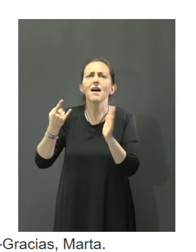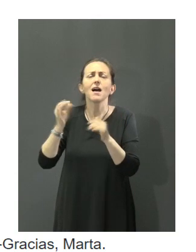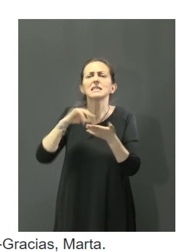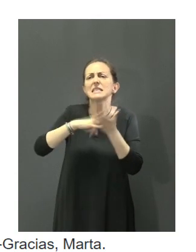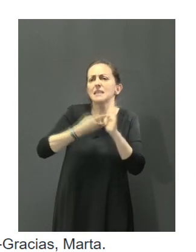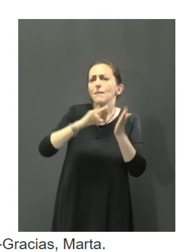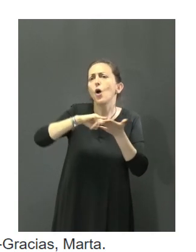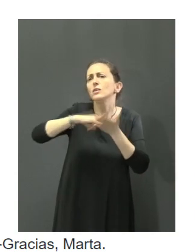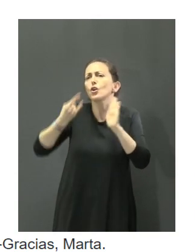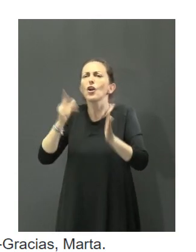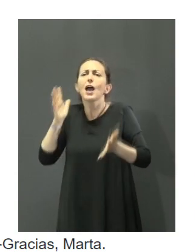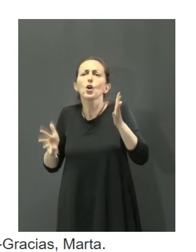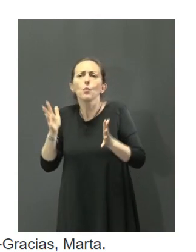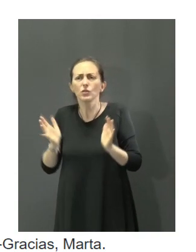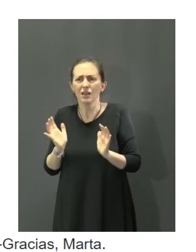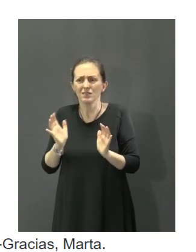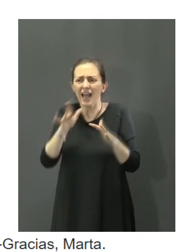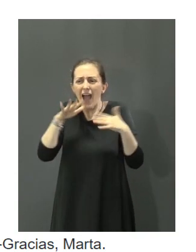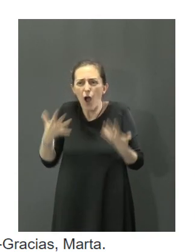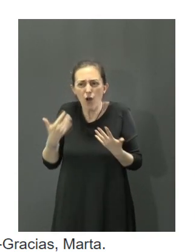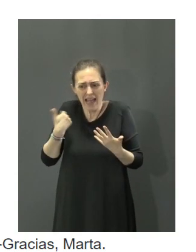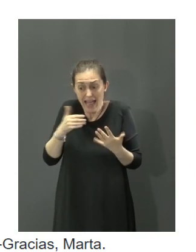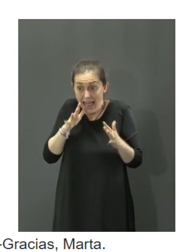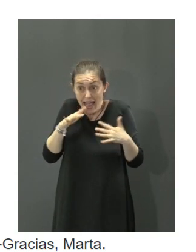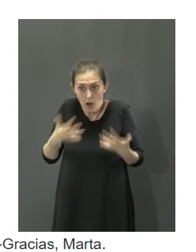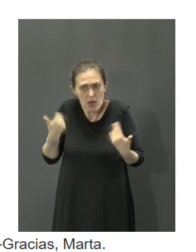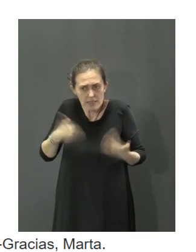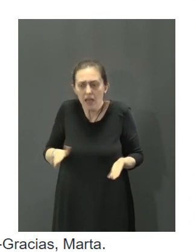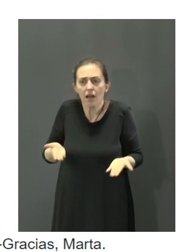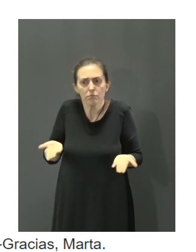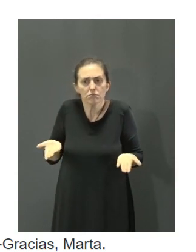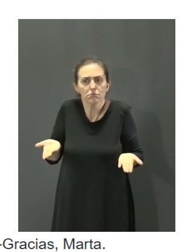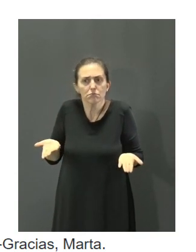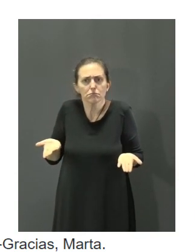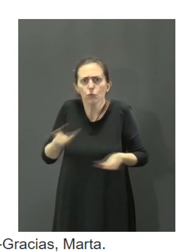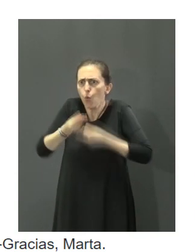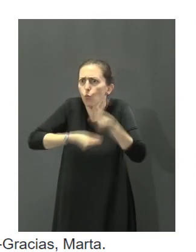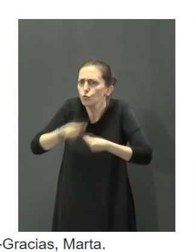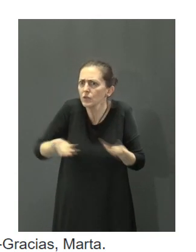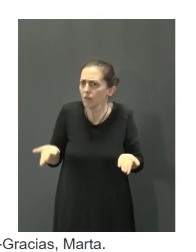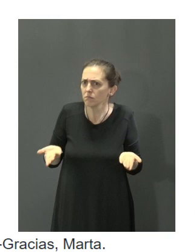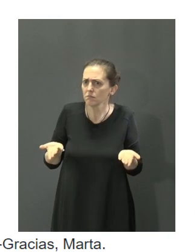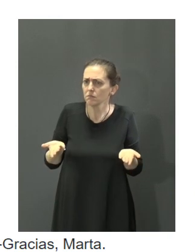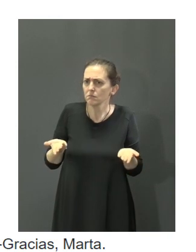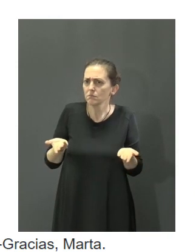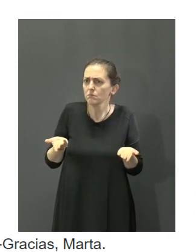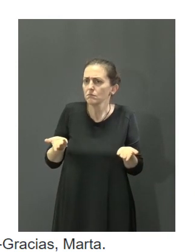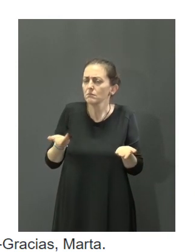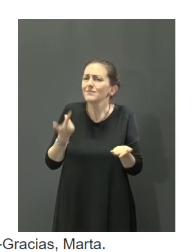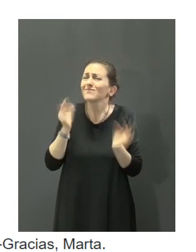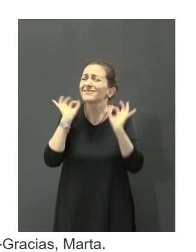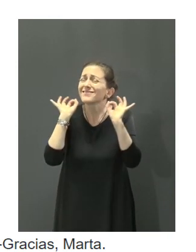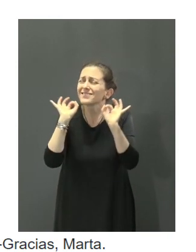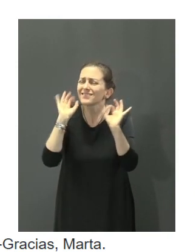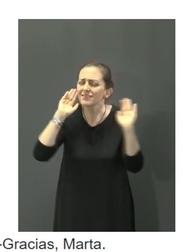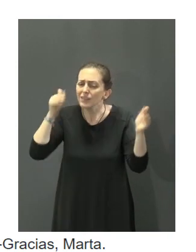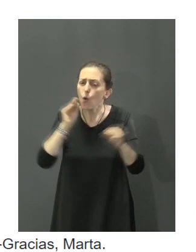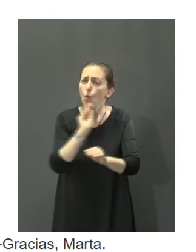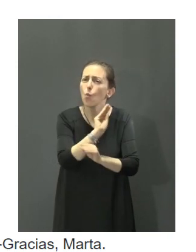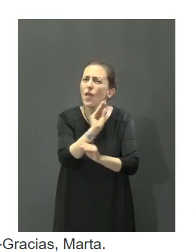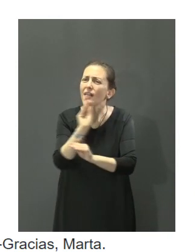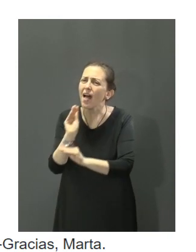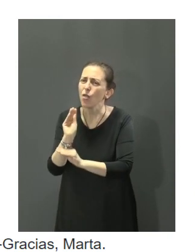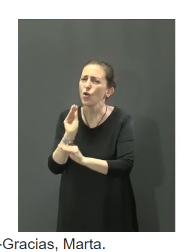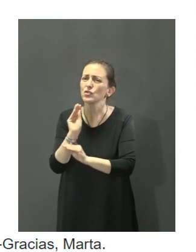tecnologías robóticas están a día de hoy siendo usados en los cuidados y en particular en